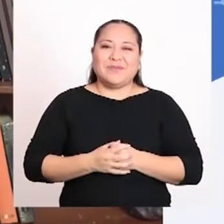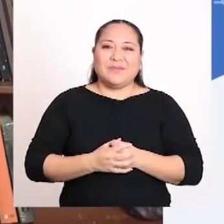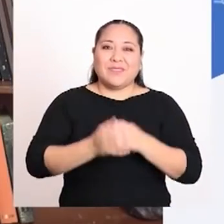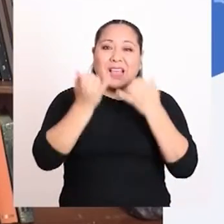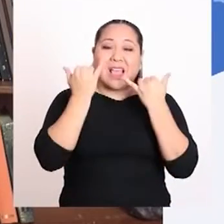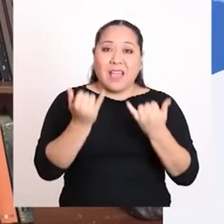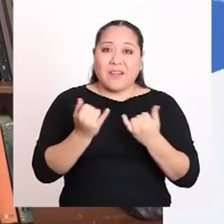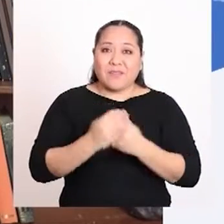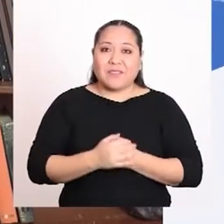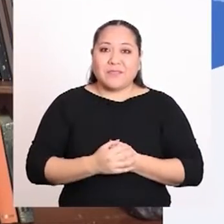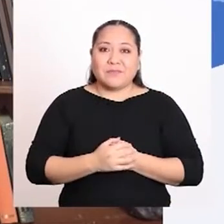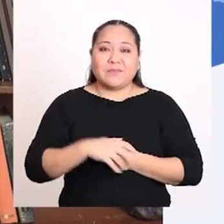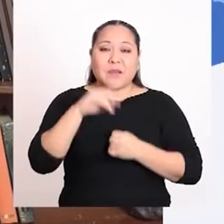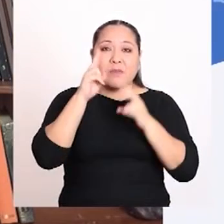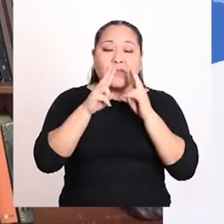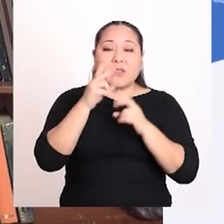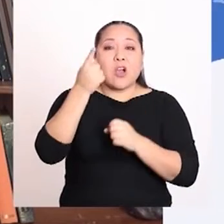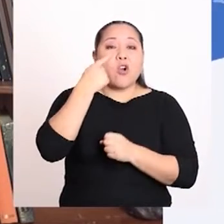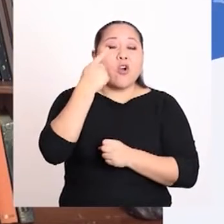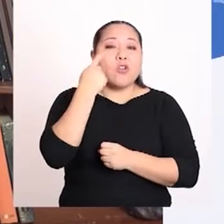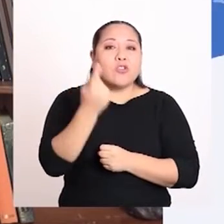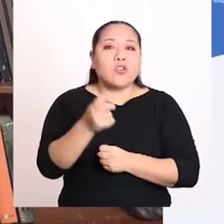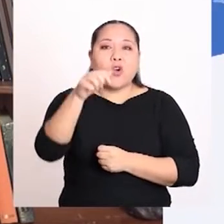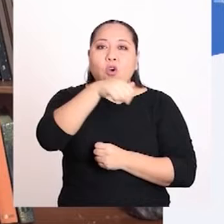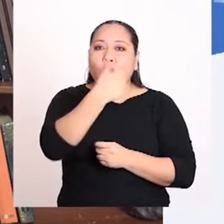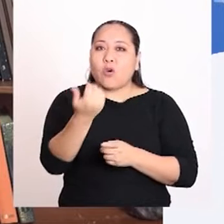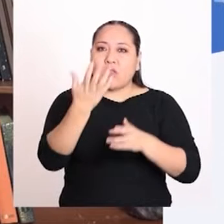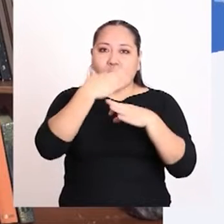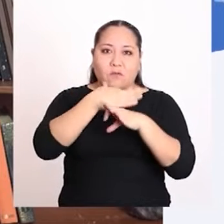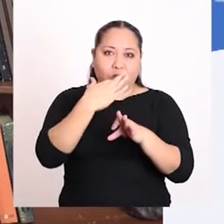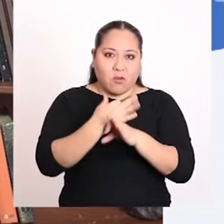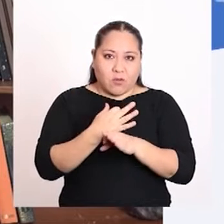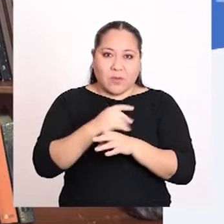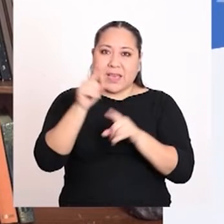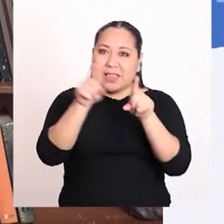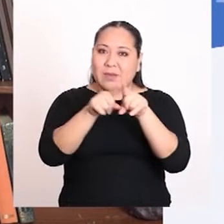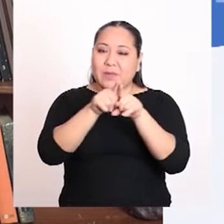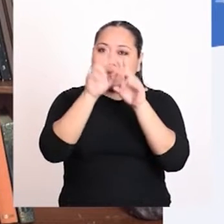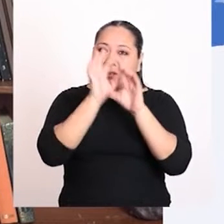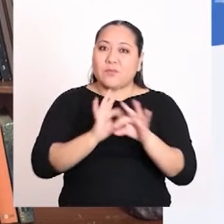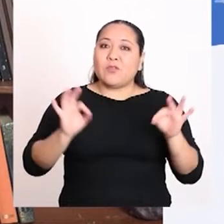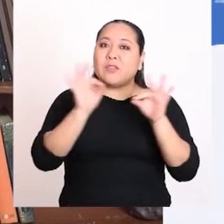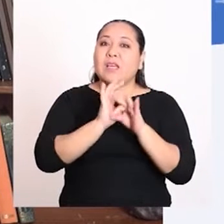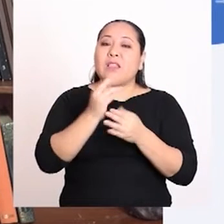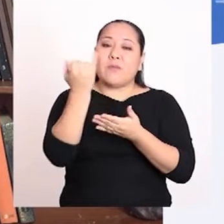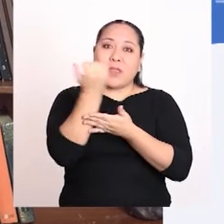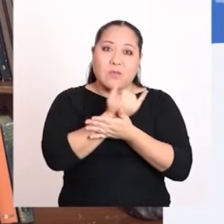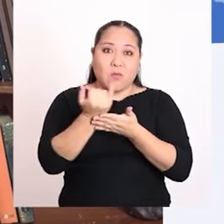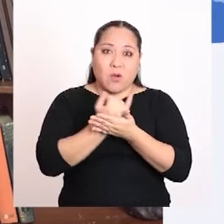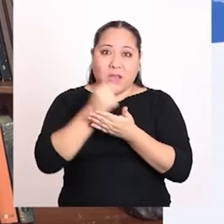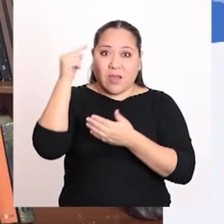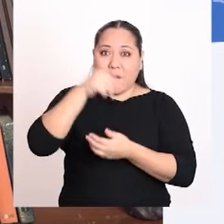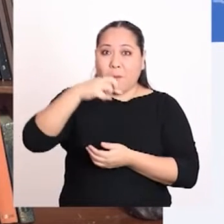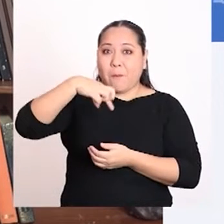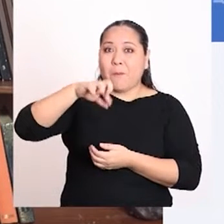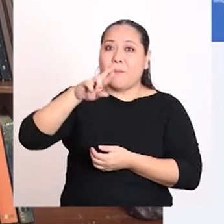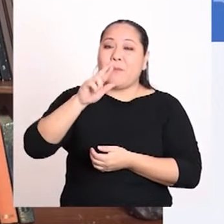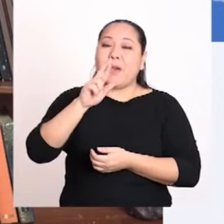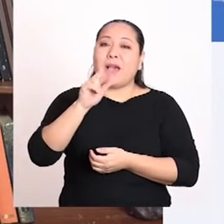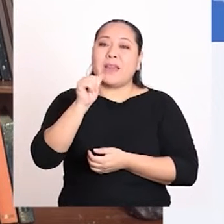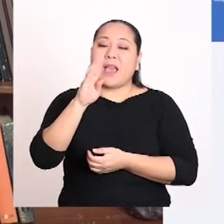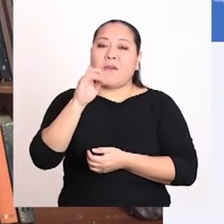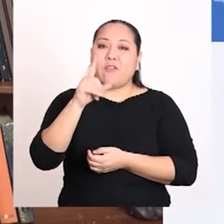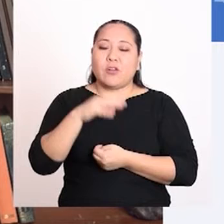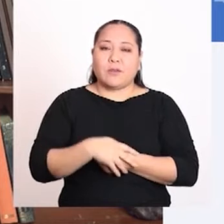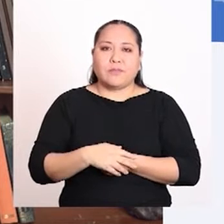¡Yeah! Ahora vamos a conocer otro elemento que se considera al representar una parábola. Se trata